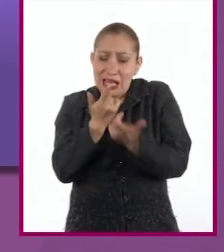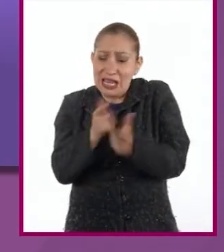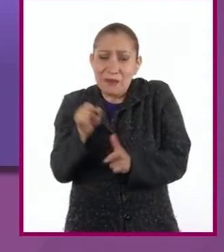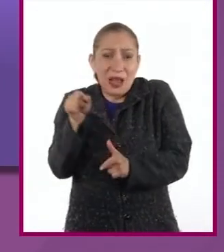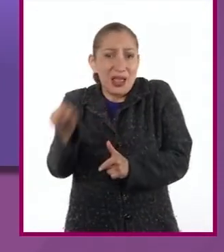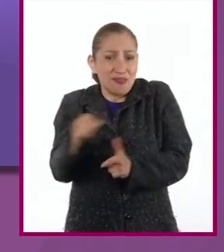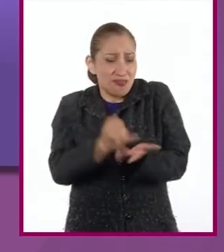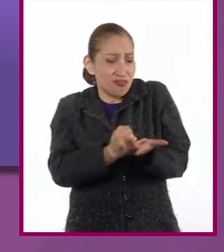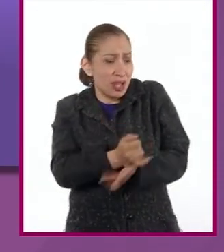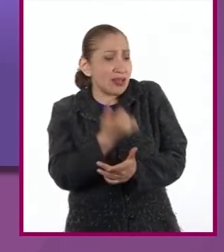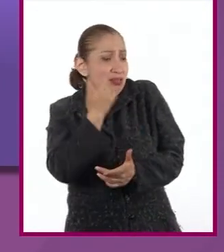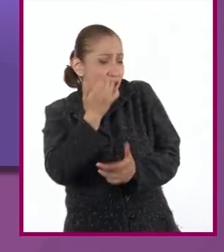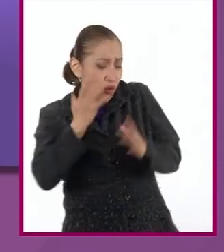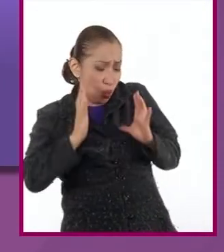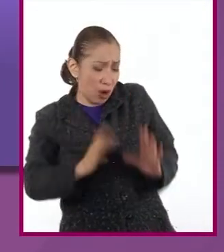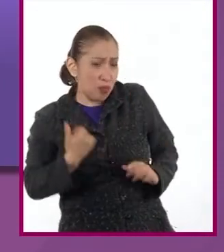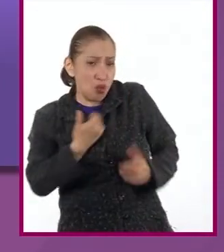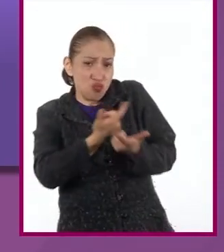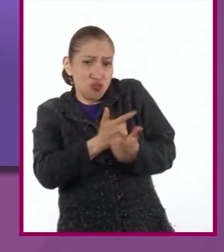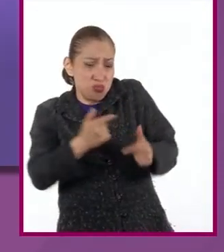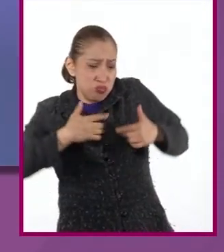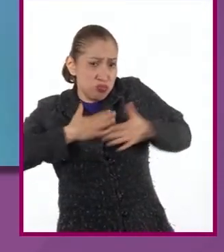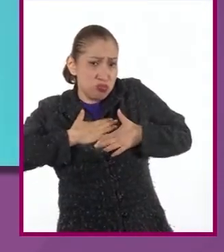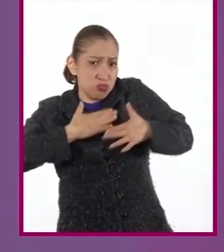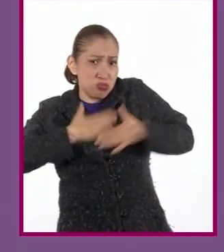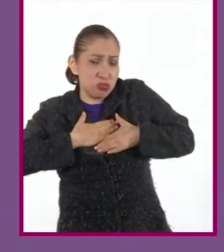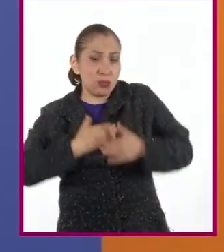libertad para decidir sobre su cuerpo.